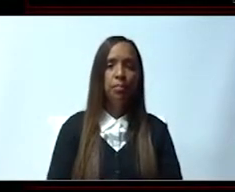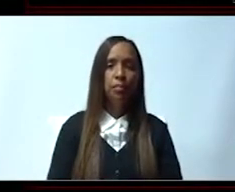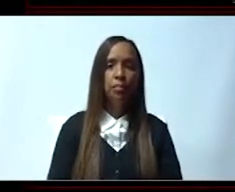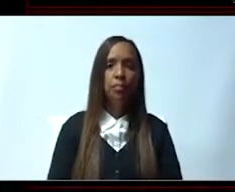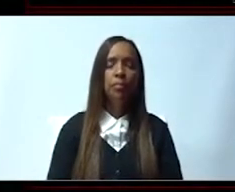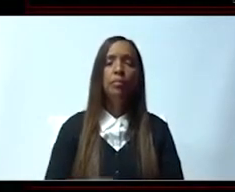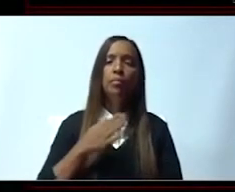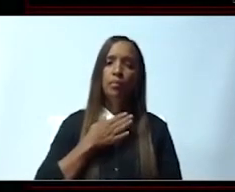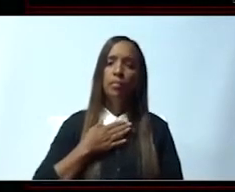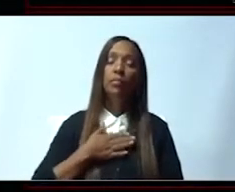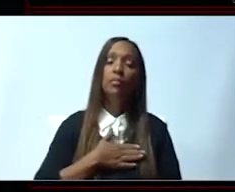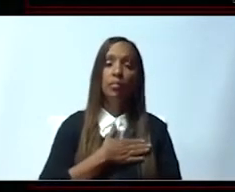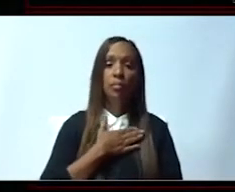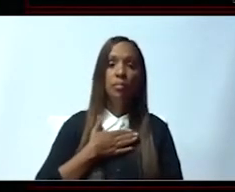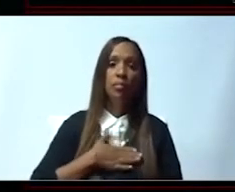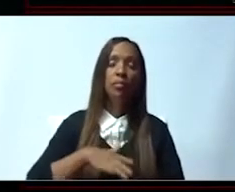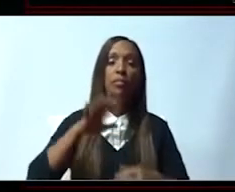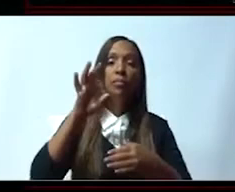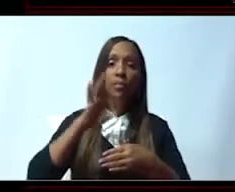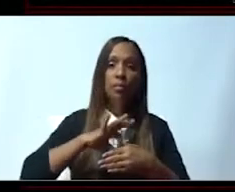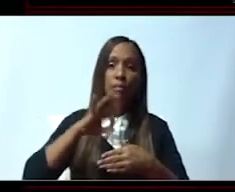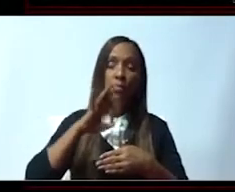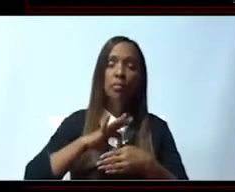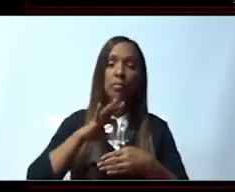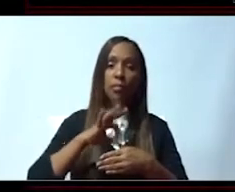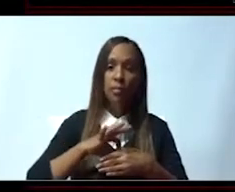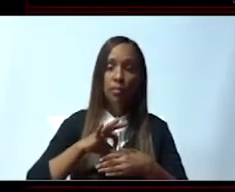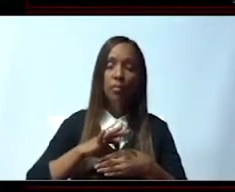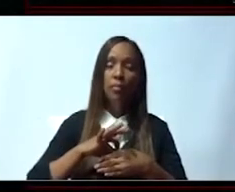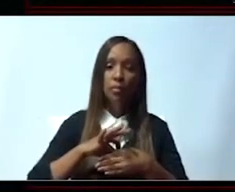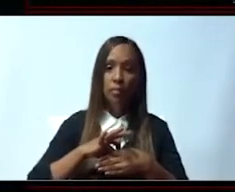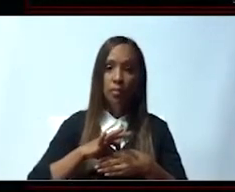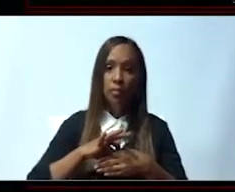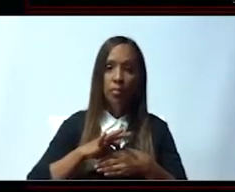Voten por favor para que no se caiga la votación de nuevo.